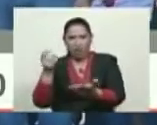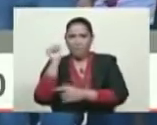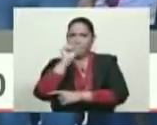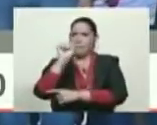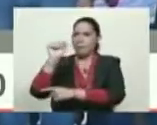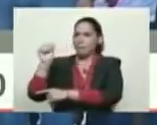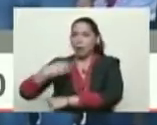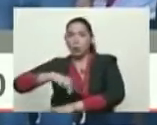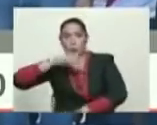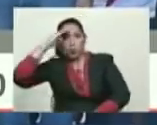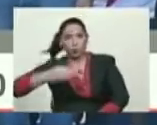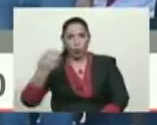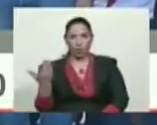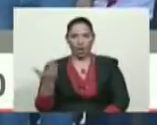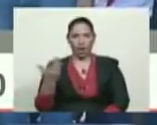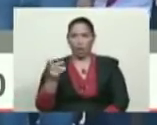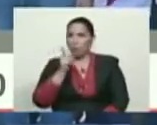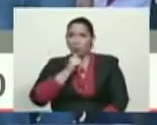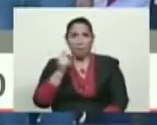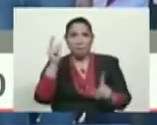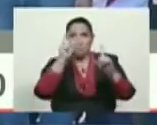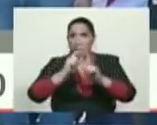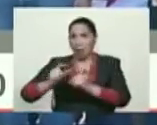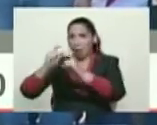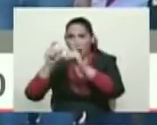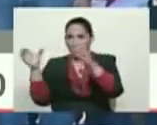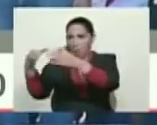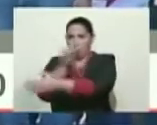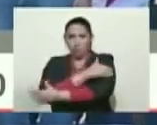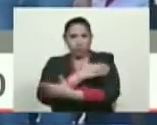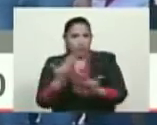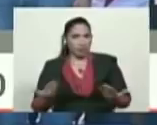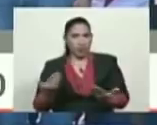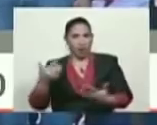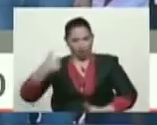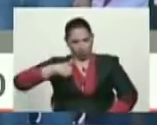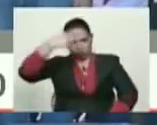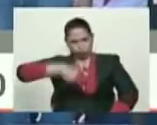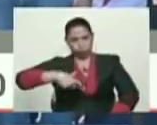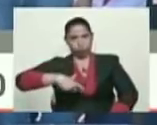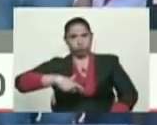a nuestros soldados, quienes no tienen palabra. Este que está aquí,